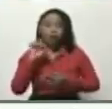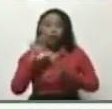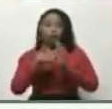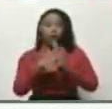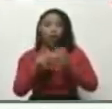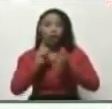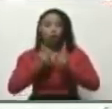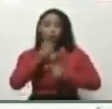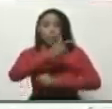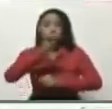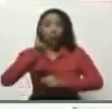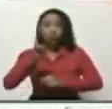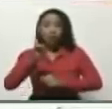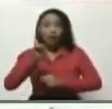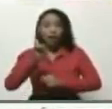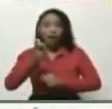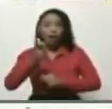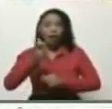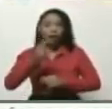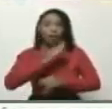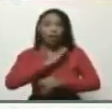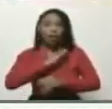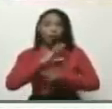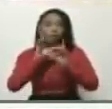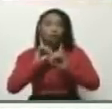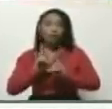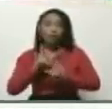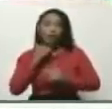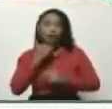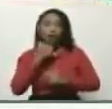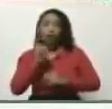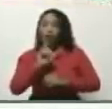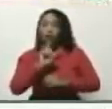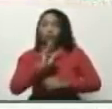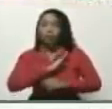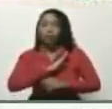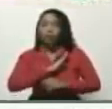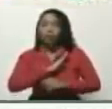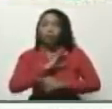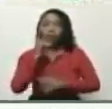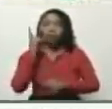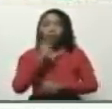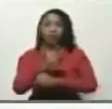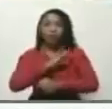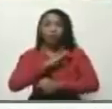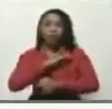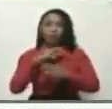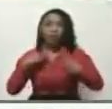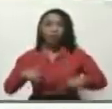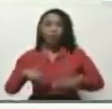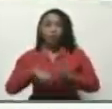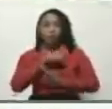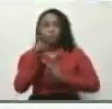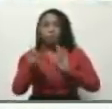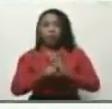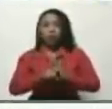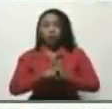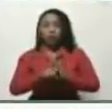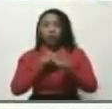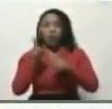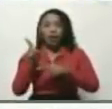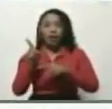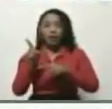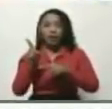humanos que se arrogan la propiedad de algo que no les pertenece, sino que le debería pertenecer a la humanidad toda, se arrogan la propiedad de esos